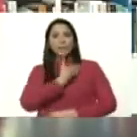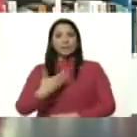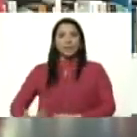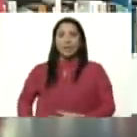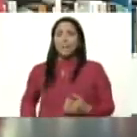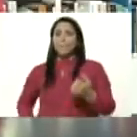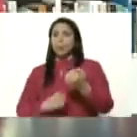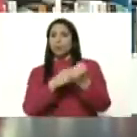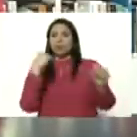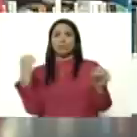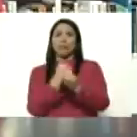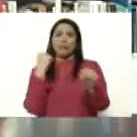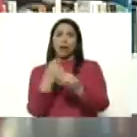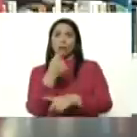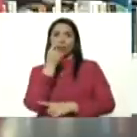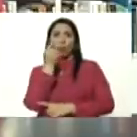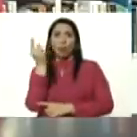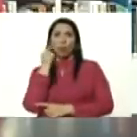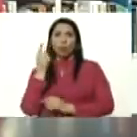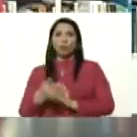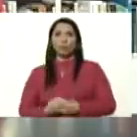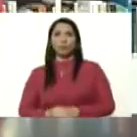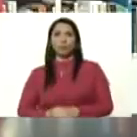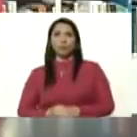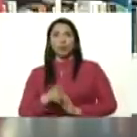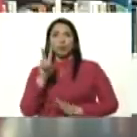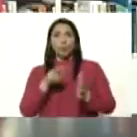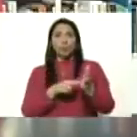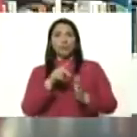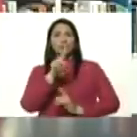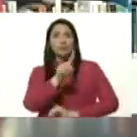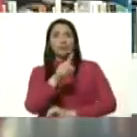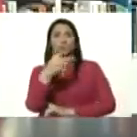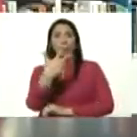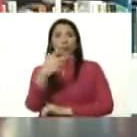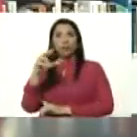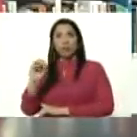los trabajadores y trabajadoras de los 2.130